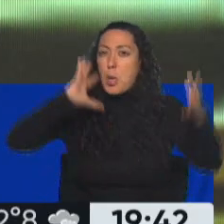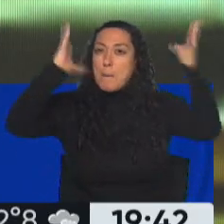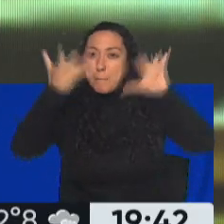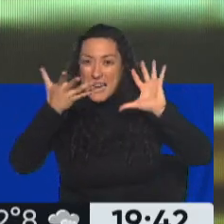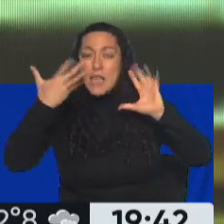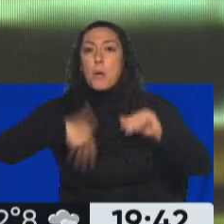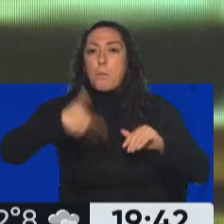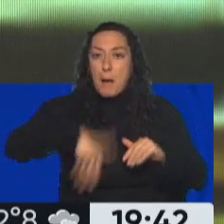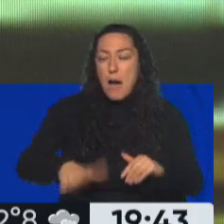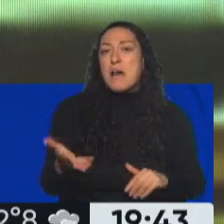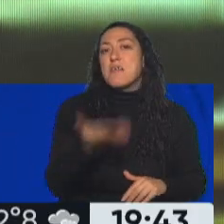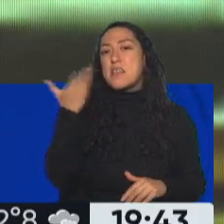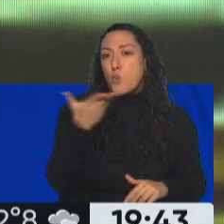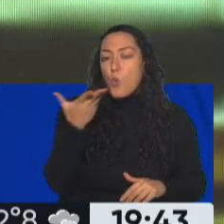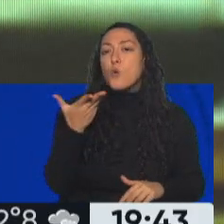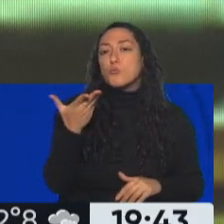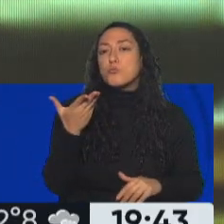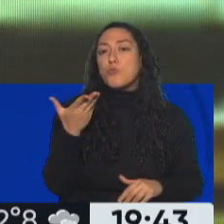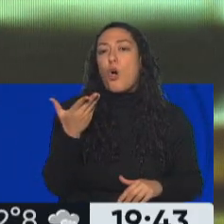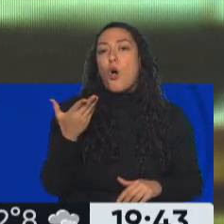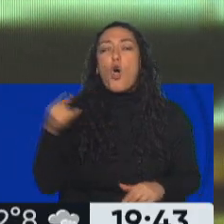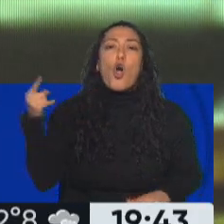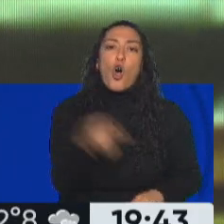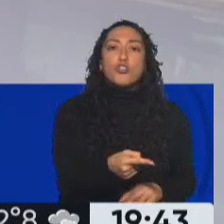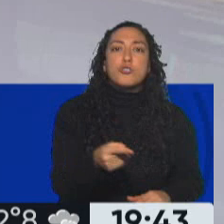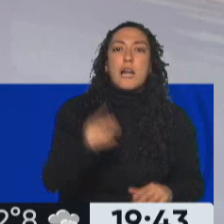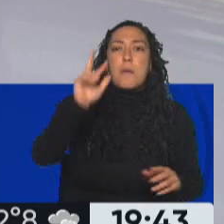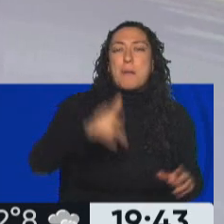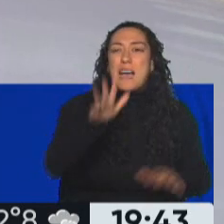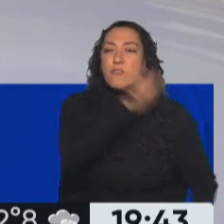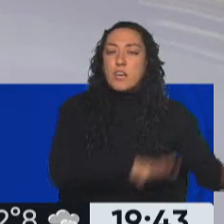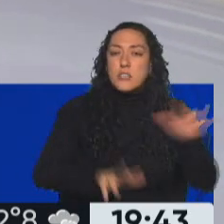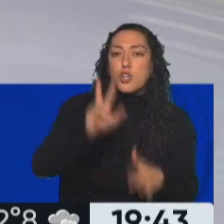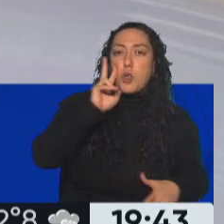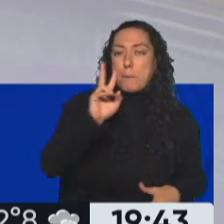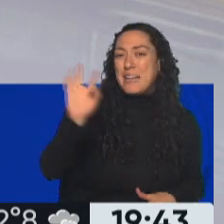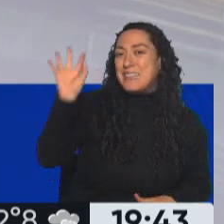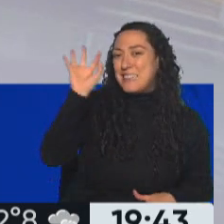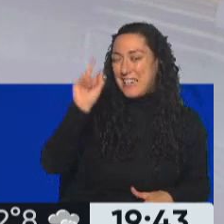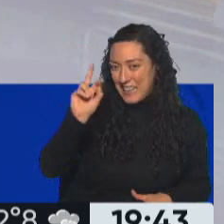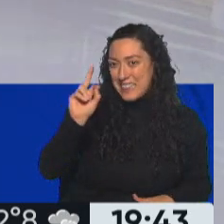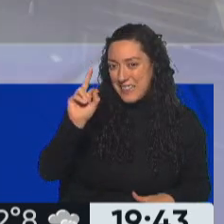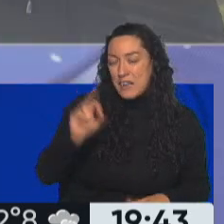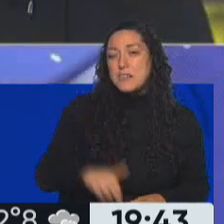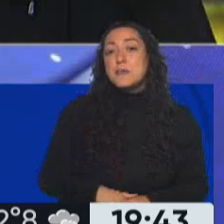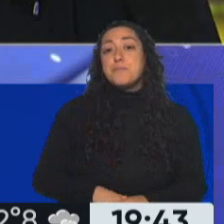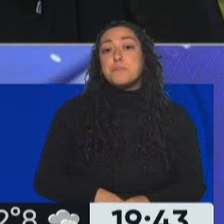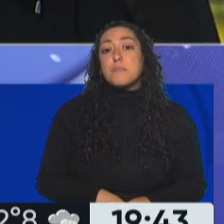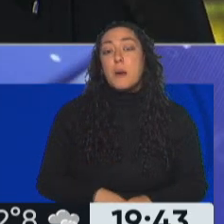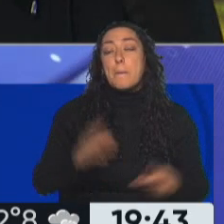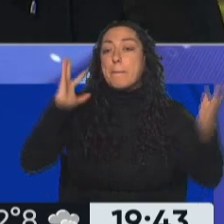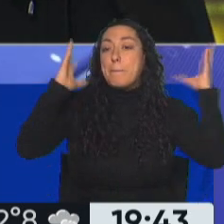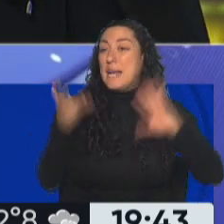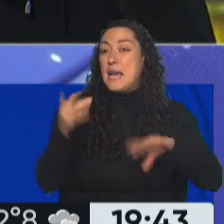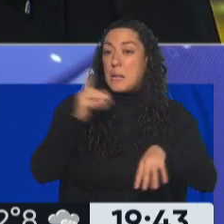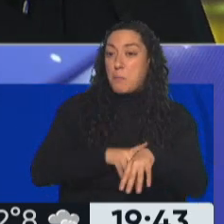a llevar a cabo un discurso anti la Agenda 2030. Recordemos que ayer el presidente Javier Milei estuvo en el inicio